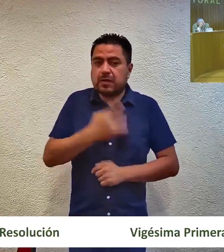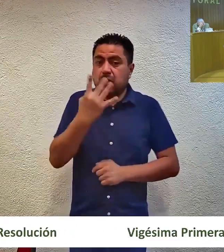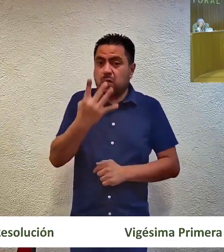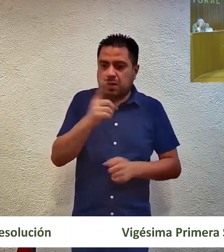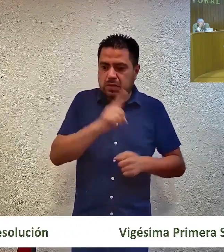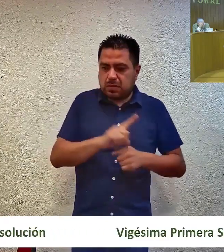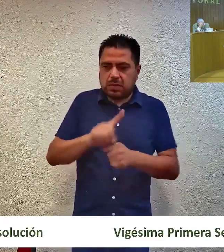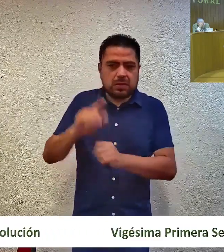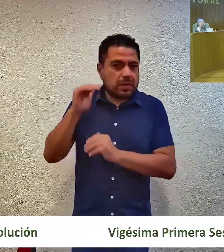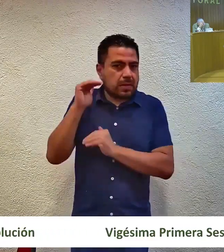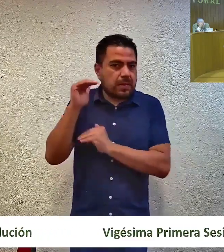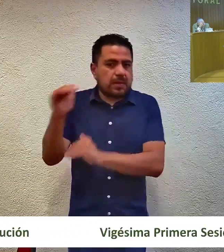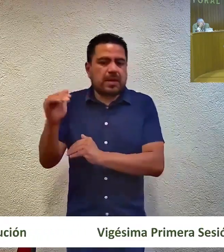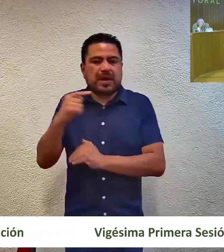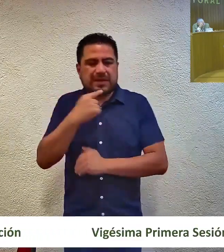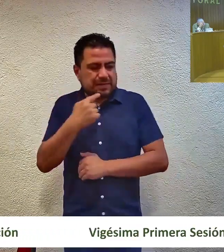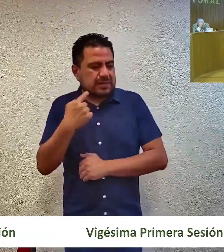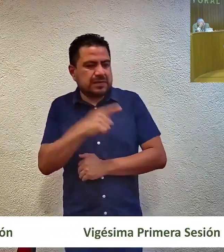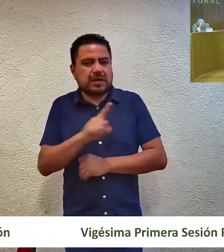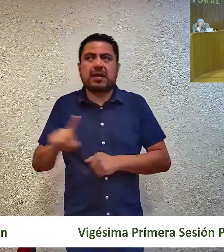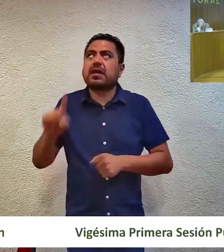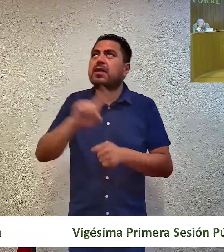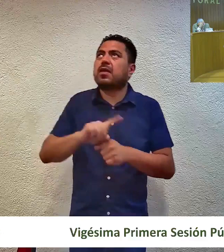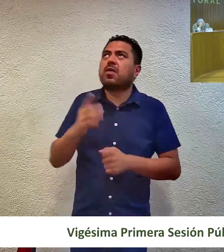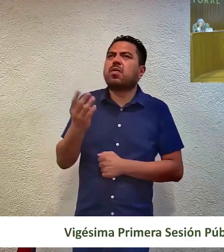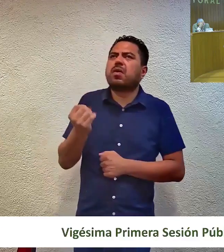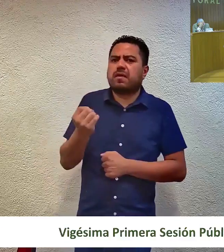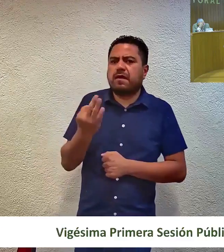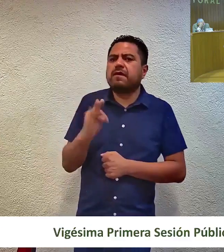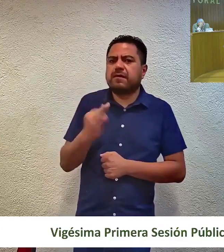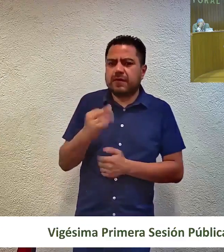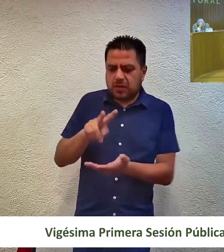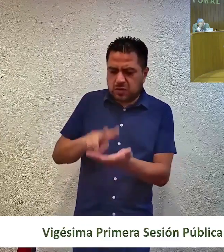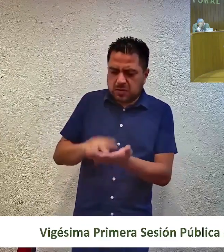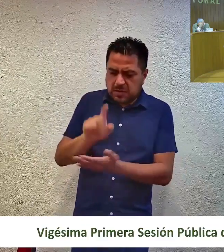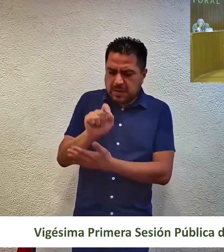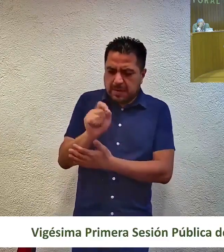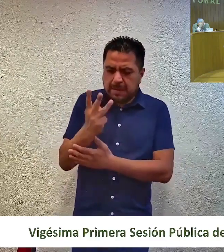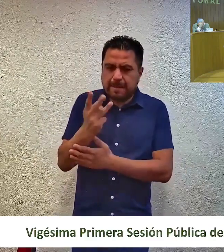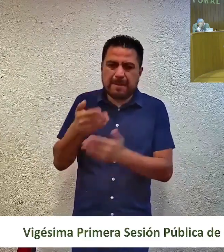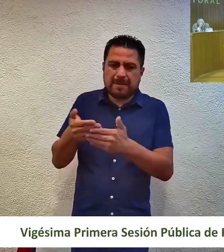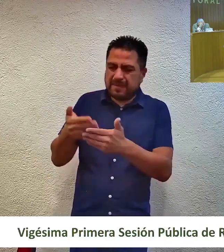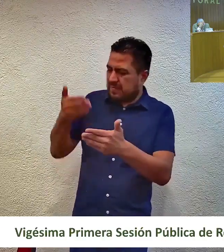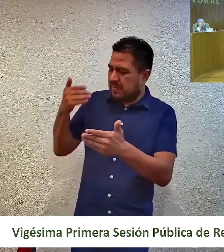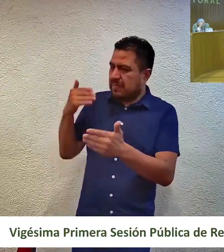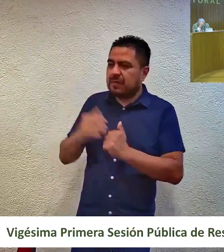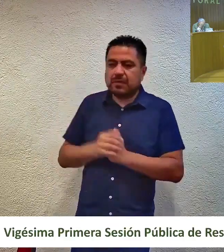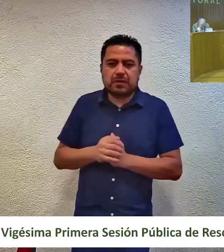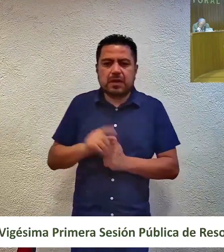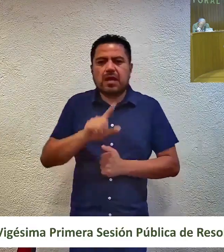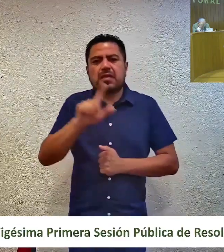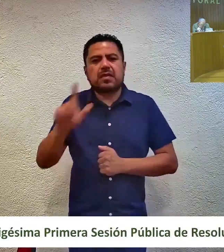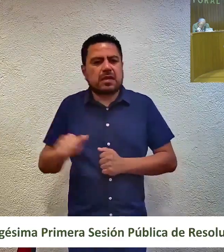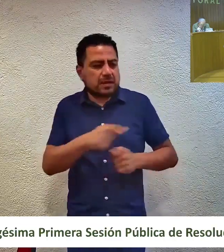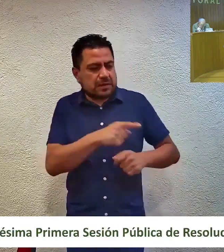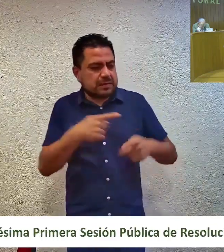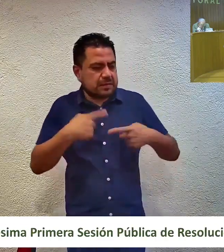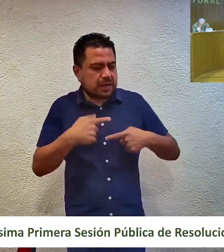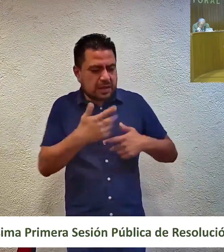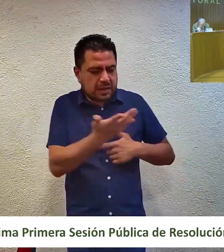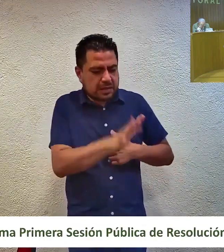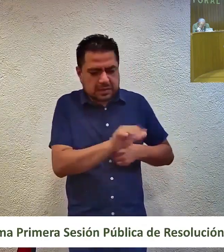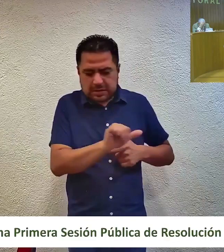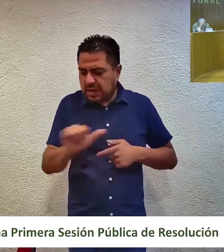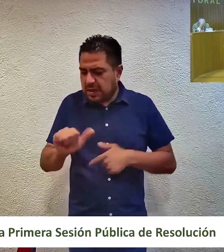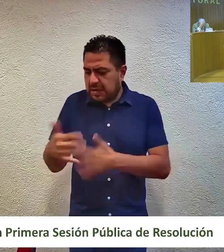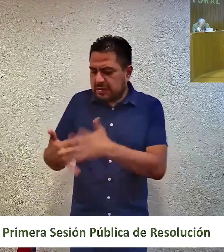para controvertir el acto impugnado celebrado el 9 de febrero del año en curso les transcurrió a las y los actores del 10 al 15 de febrero